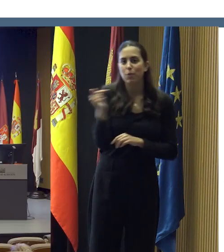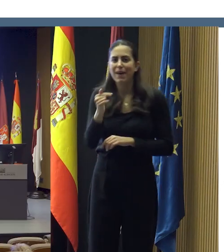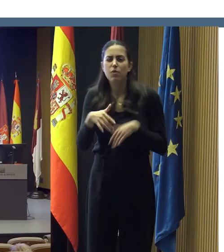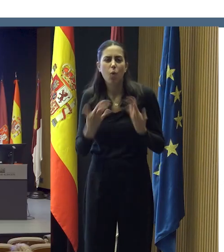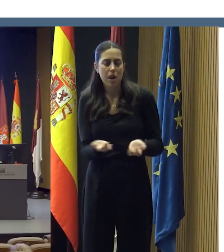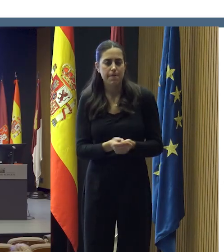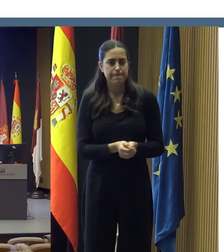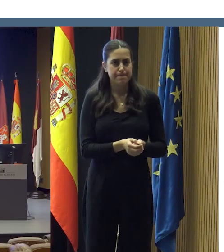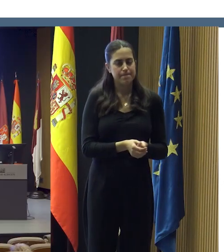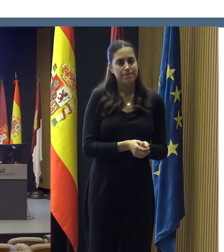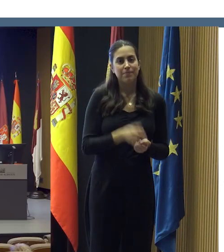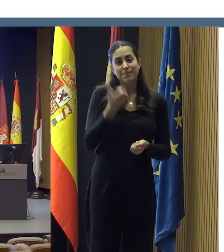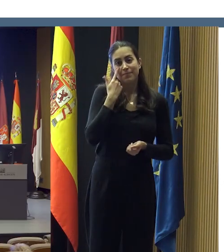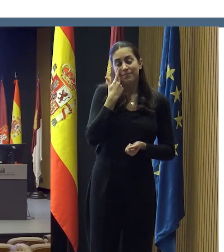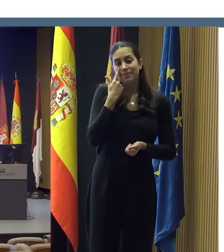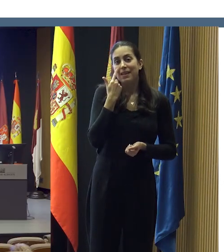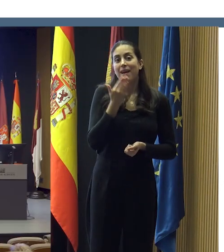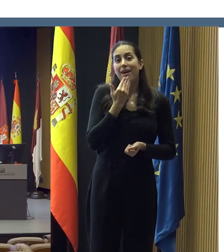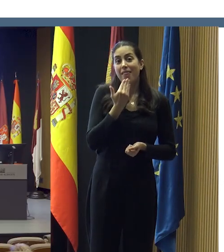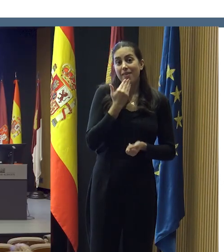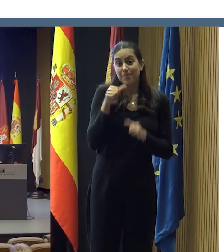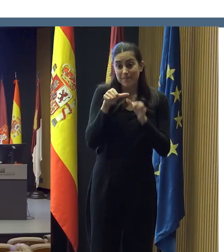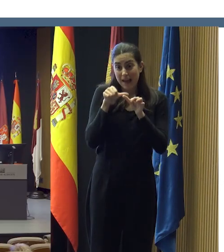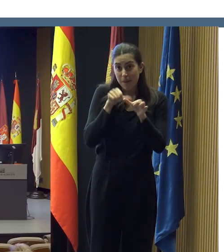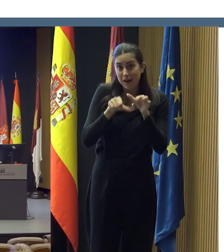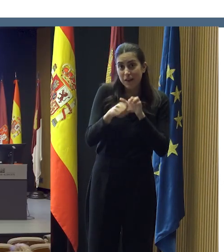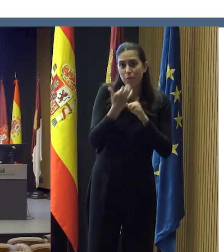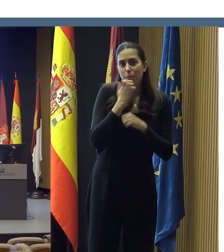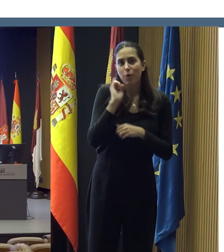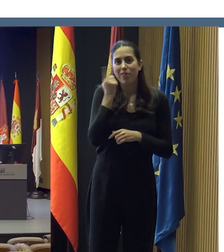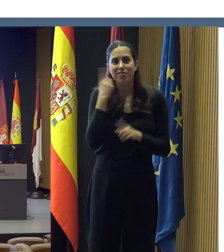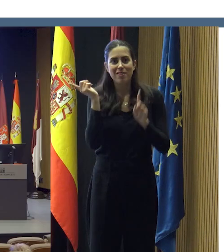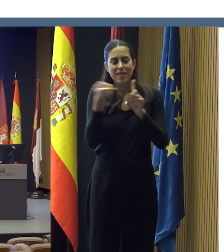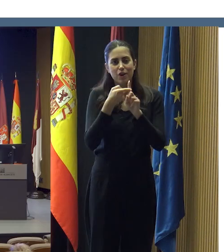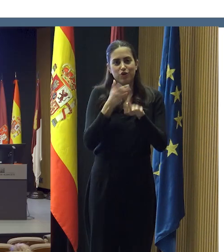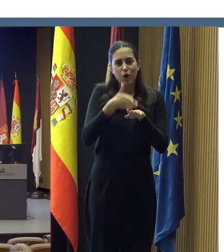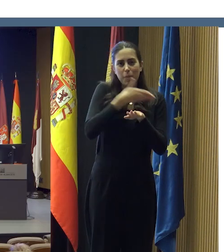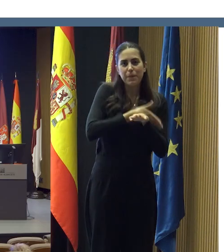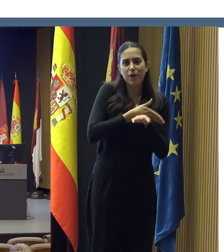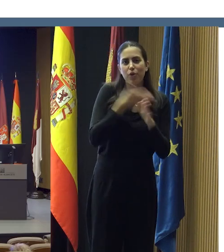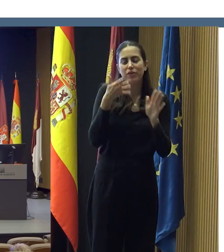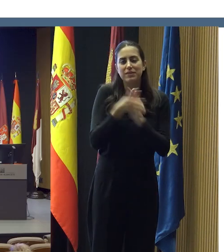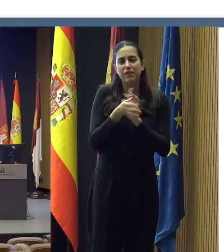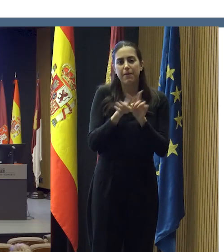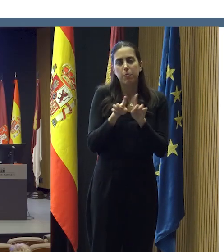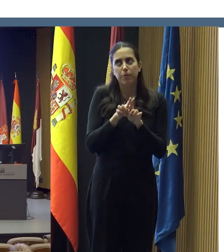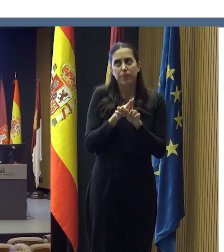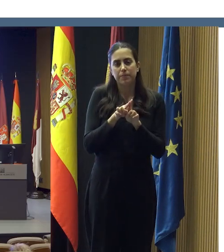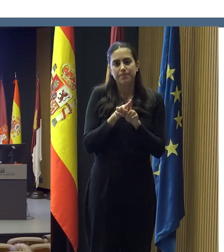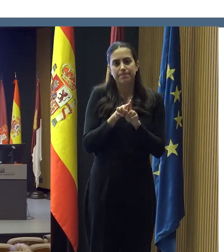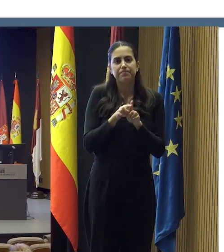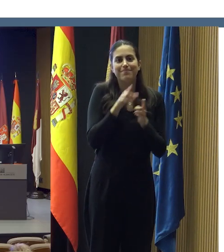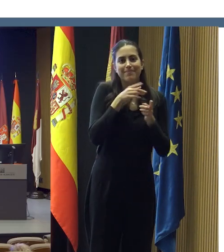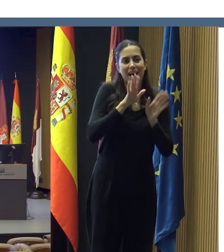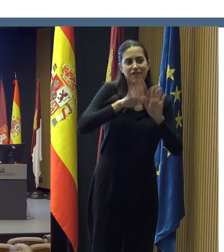edad el número de tumores que se van detectando de diagnóstico precoz, ¿cómo decir esto?, compensa